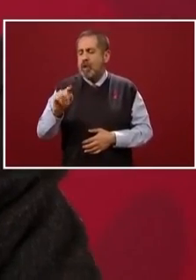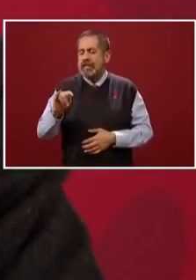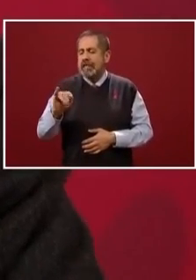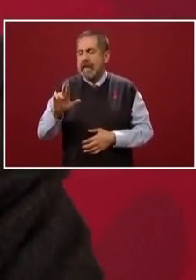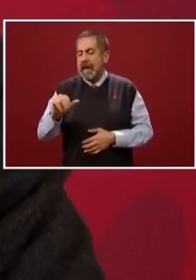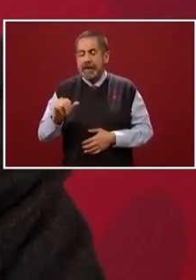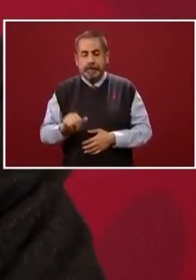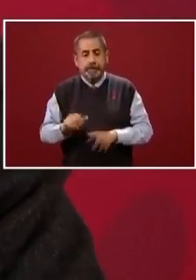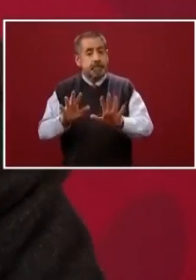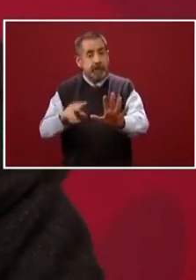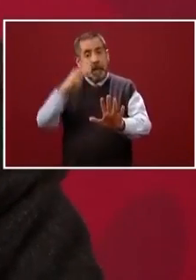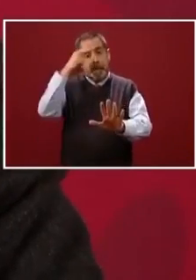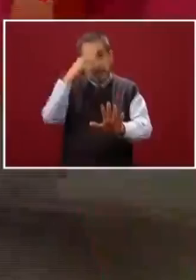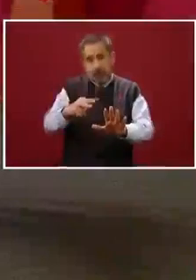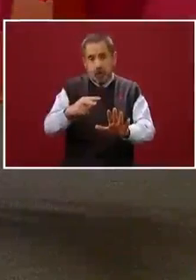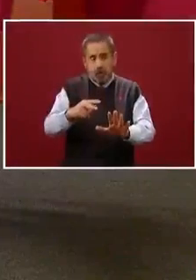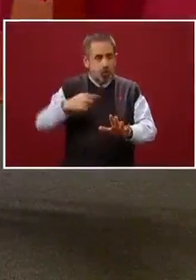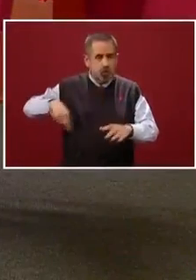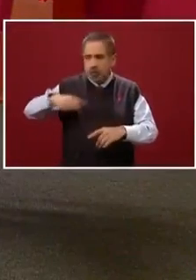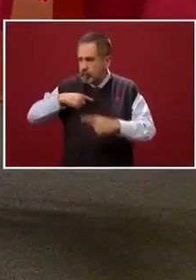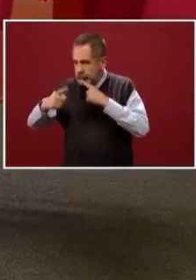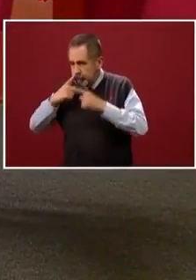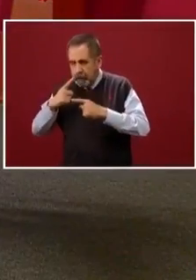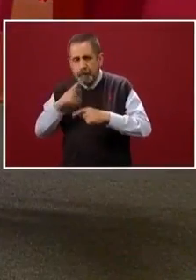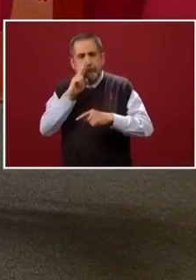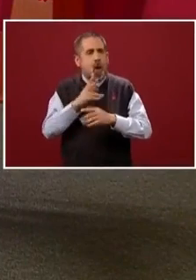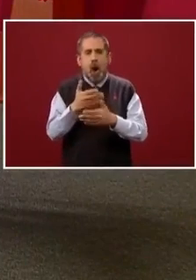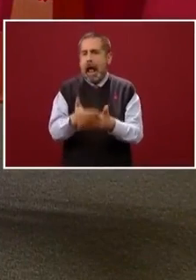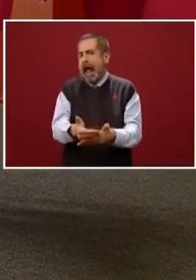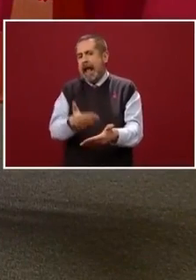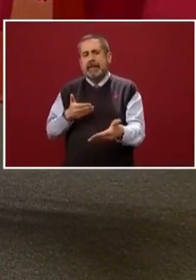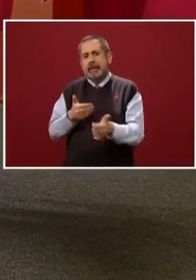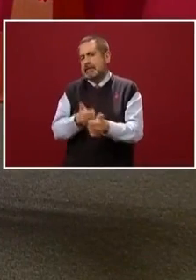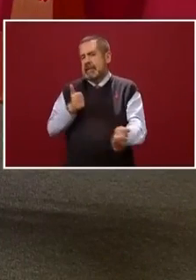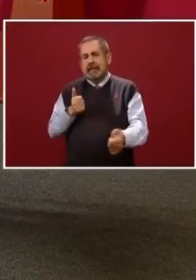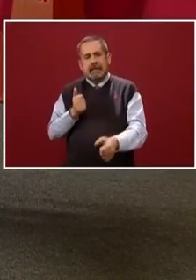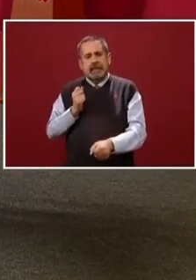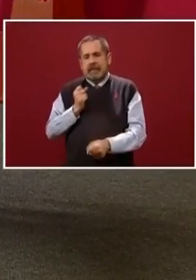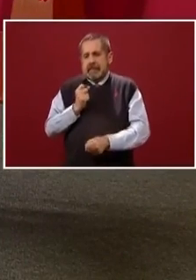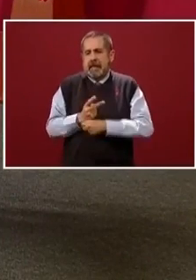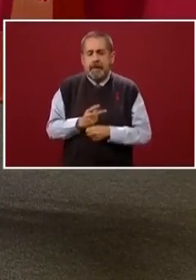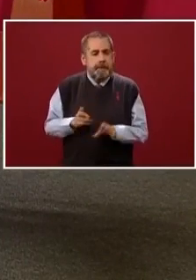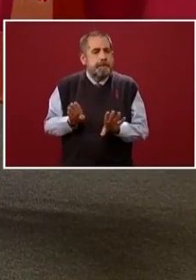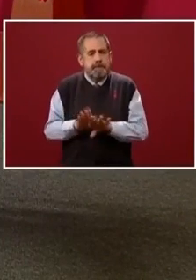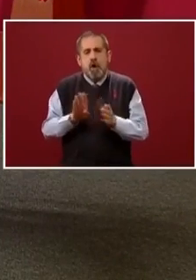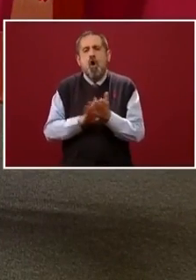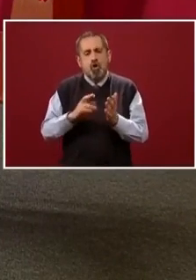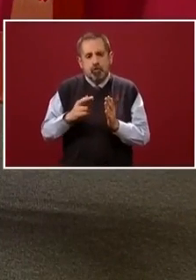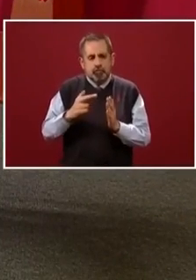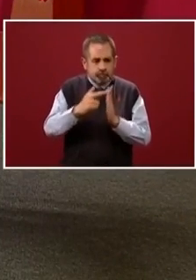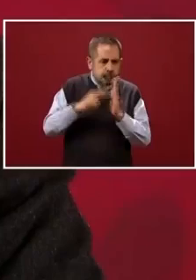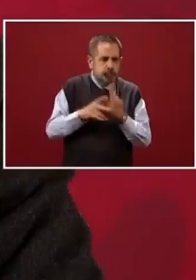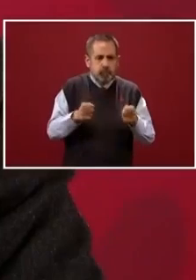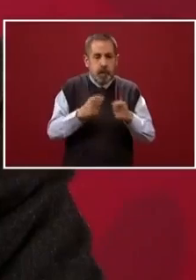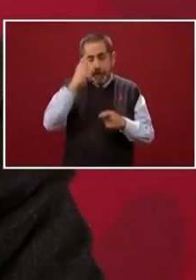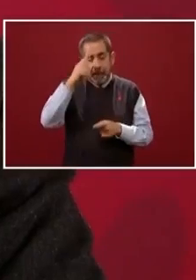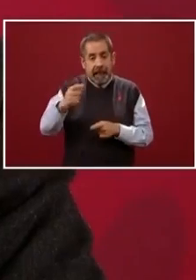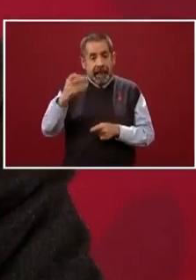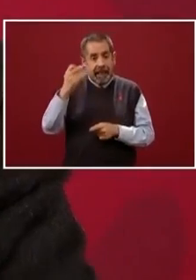decidimos adelantar medidas típicamente recomendadas para la fase